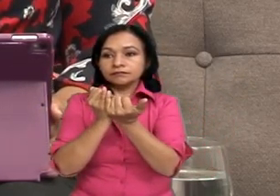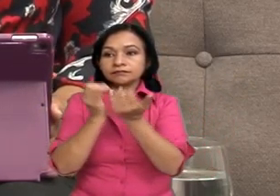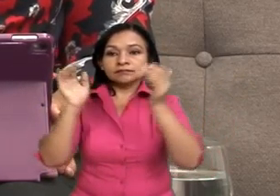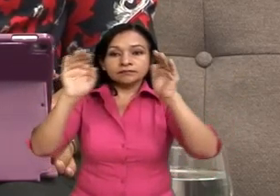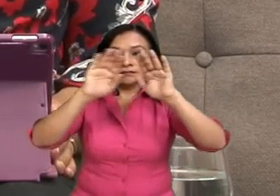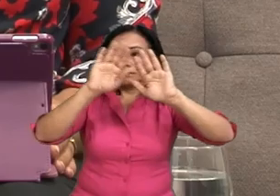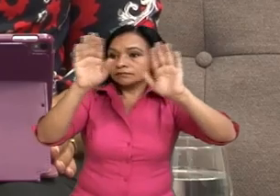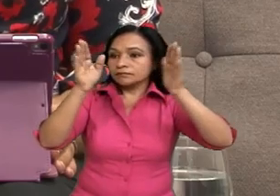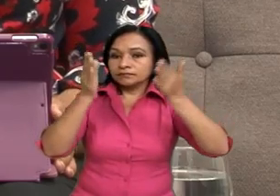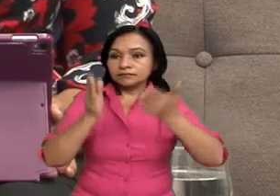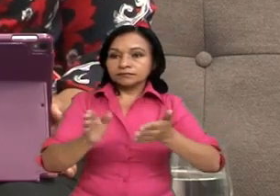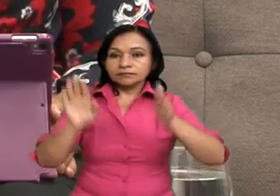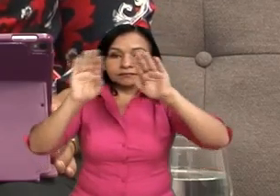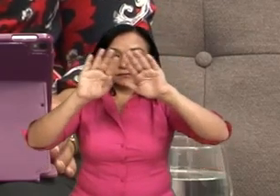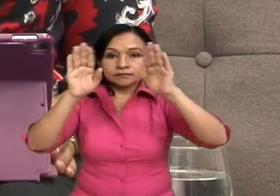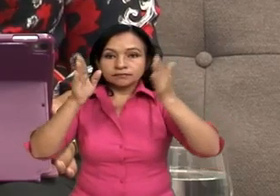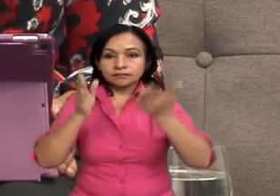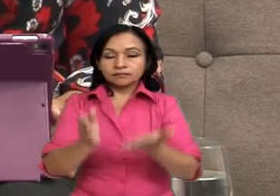mujeres